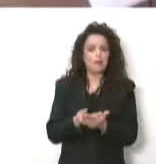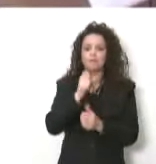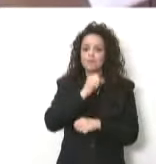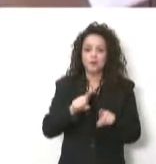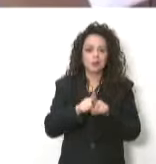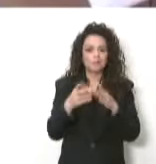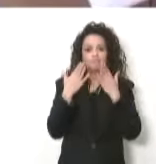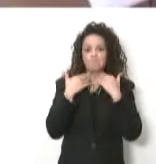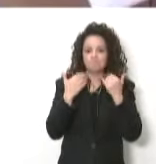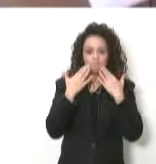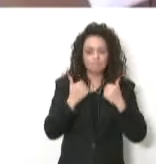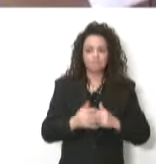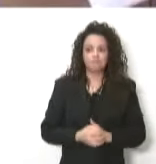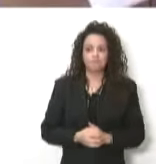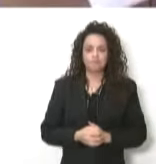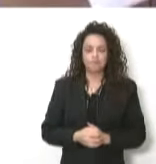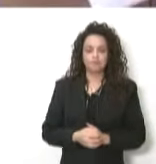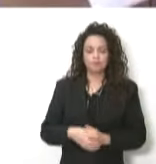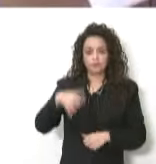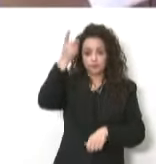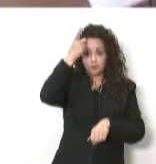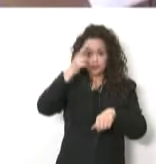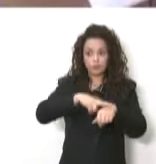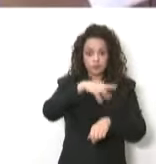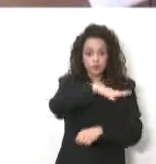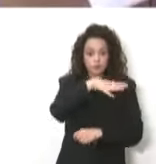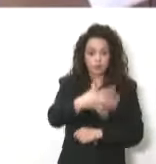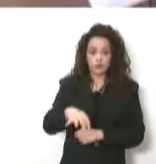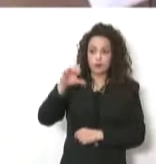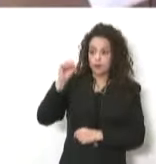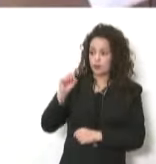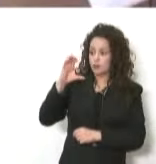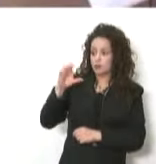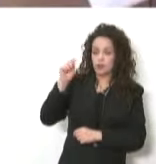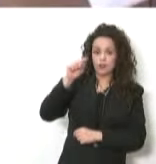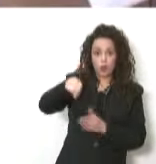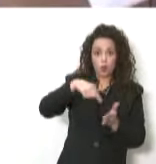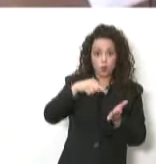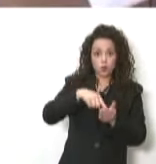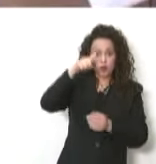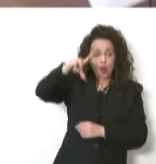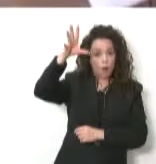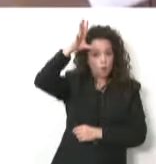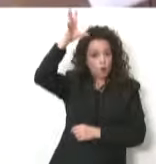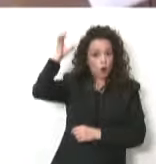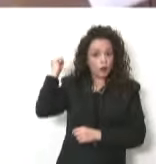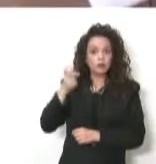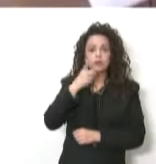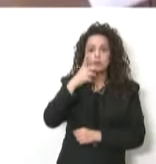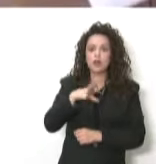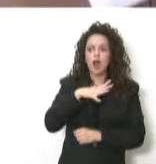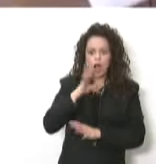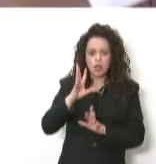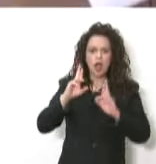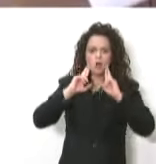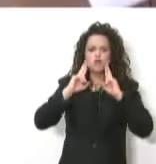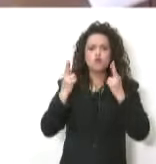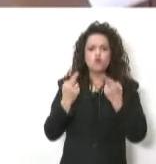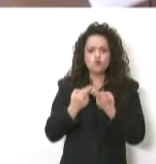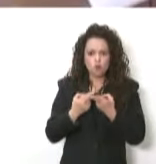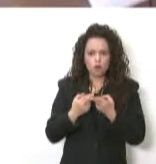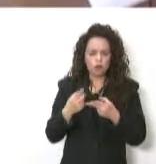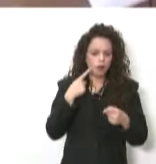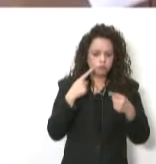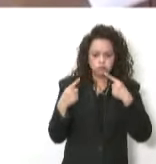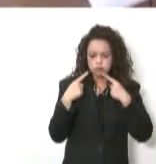Finalmente, aunque la Dirección General del Centro SCT Morelos señaló que se llevó a cabo una reunión de trabajo, no se advirtió